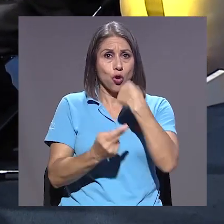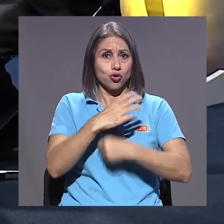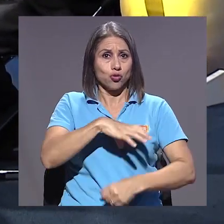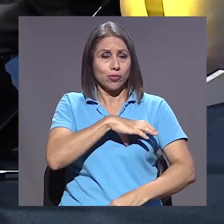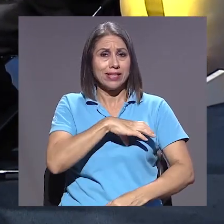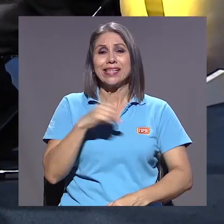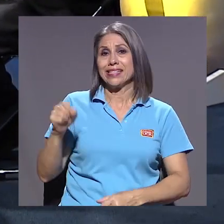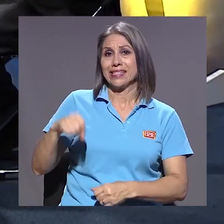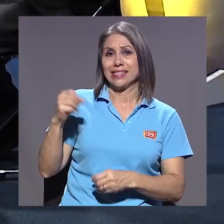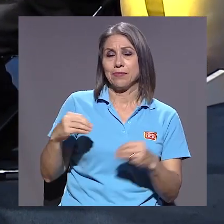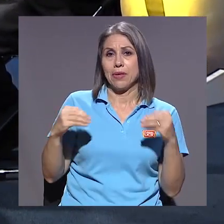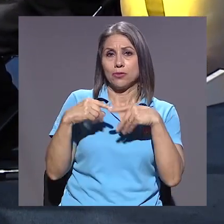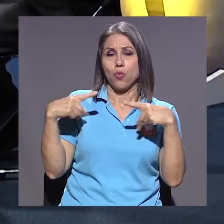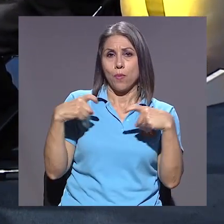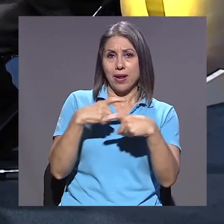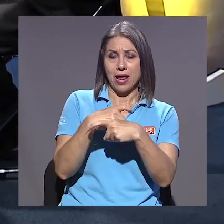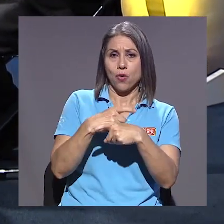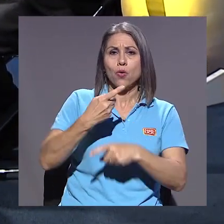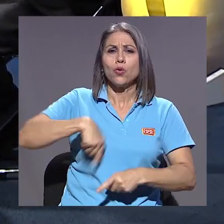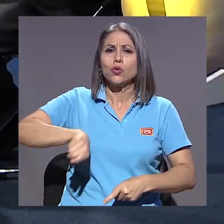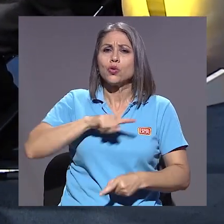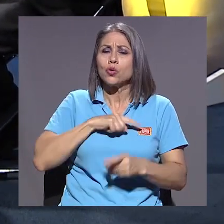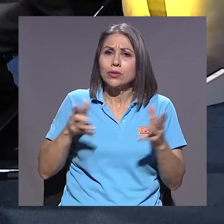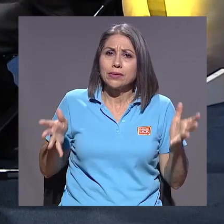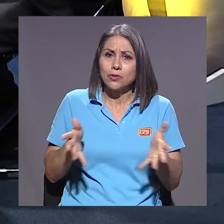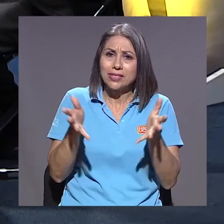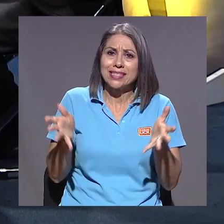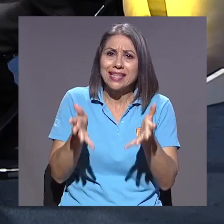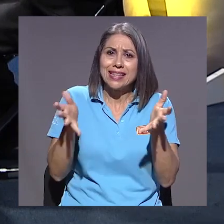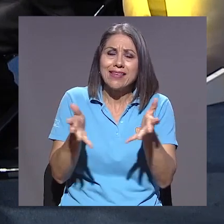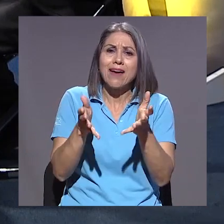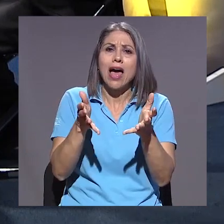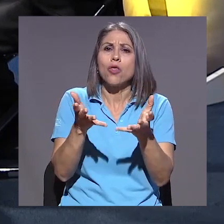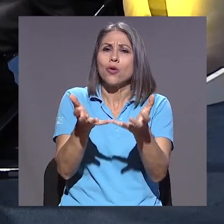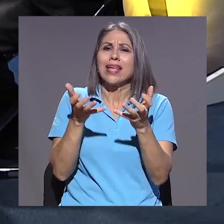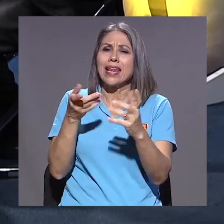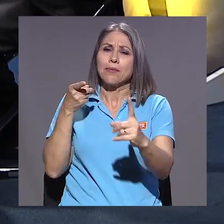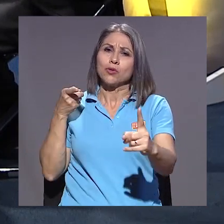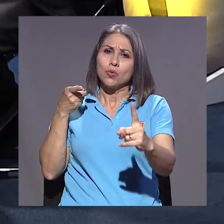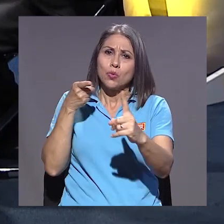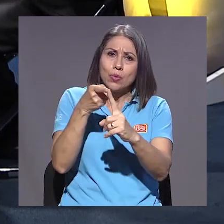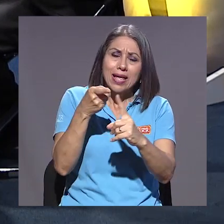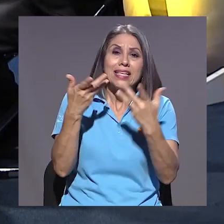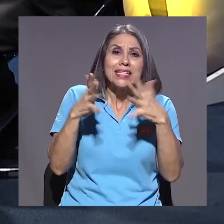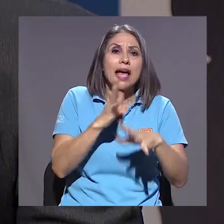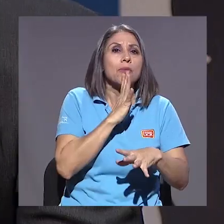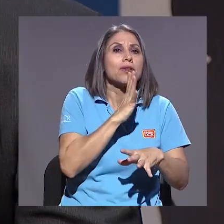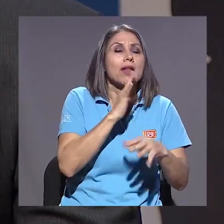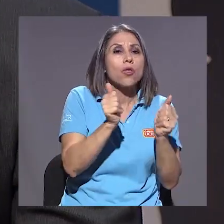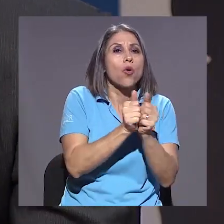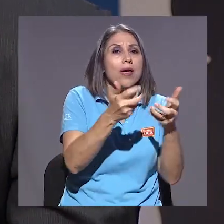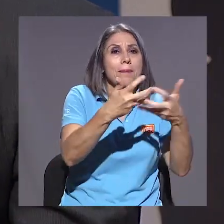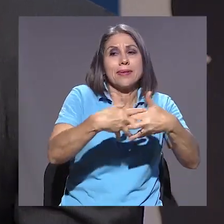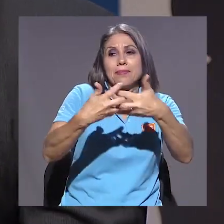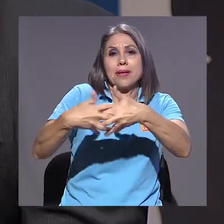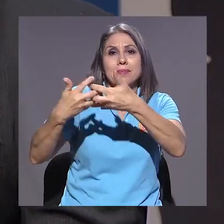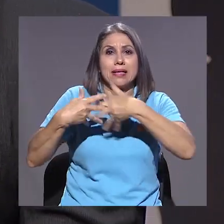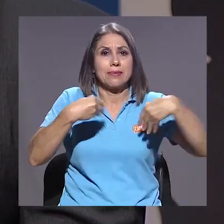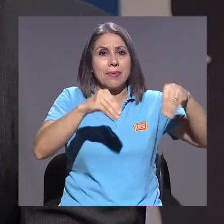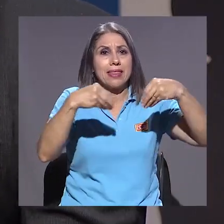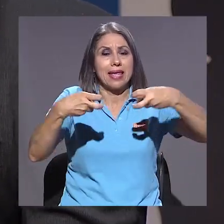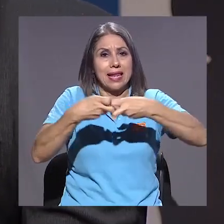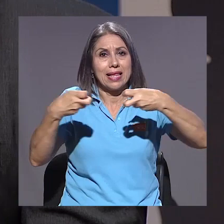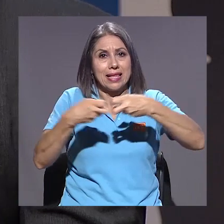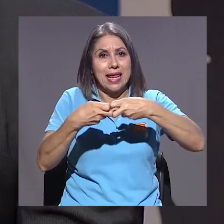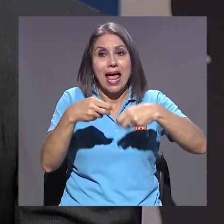que sí hemos incentivado y estamos buscando y le hemos hablado a las distribuidoras es que hagan ellos un